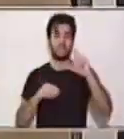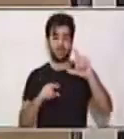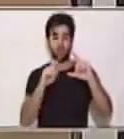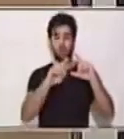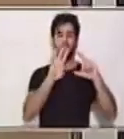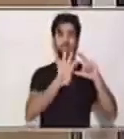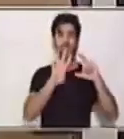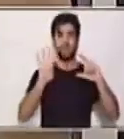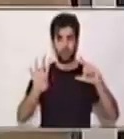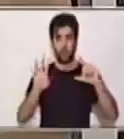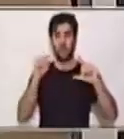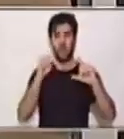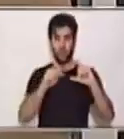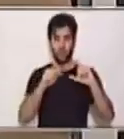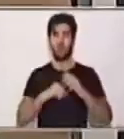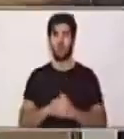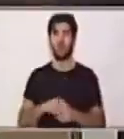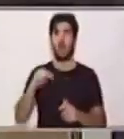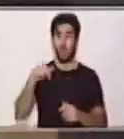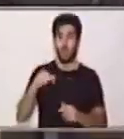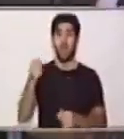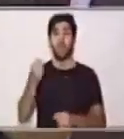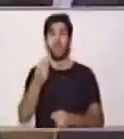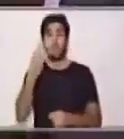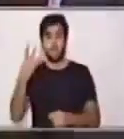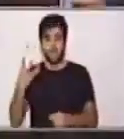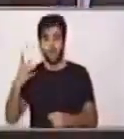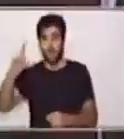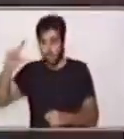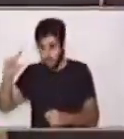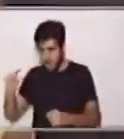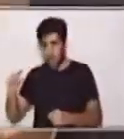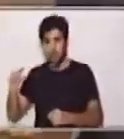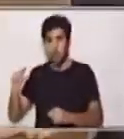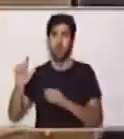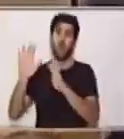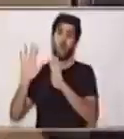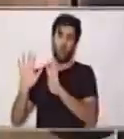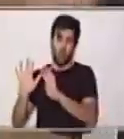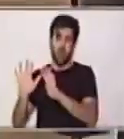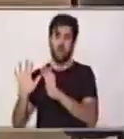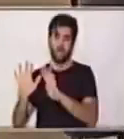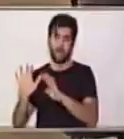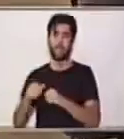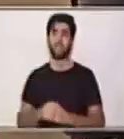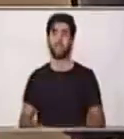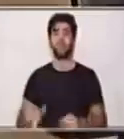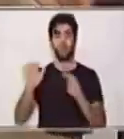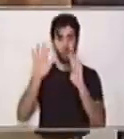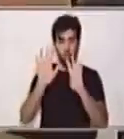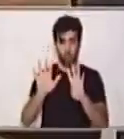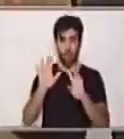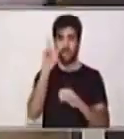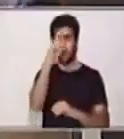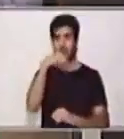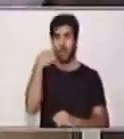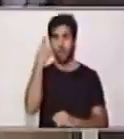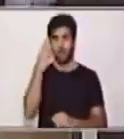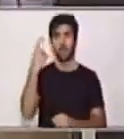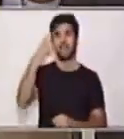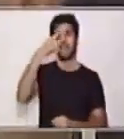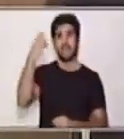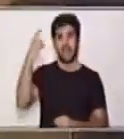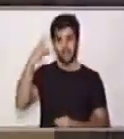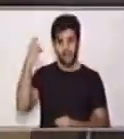44. Y nuestro dato menor es 9. 9 horas de trabajo